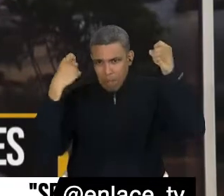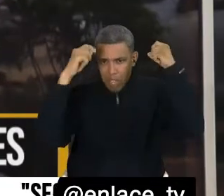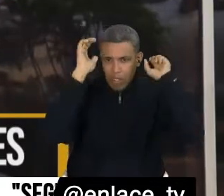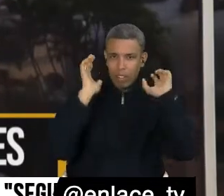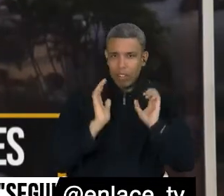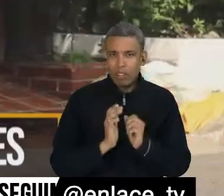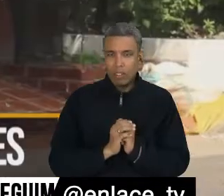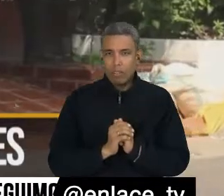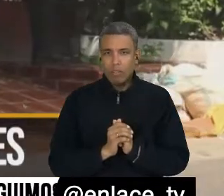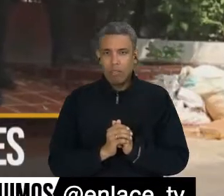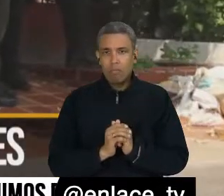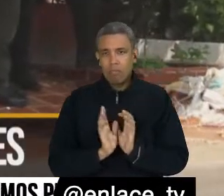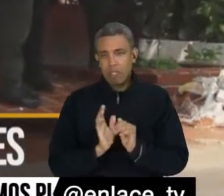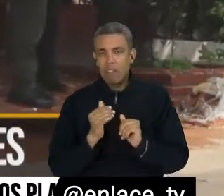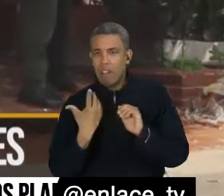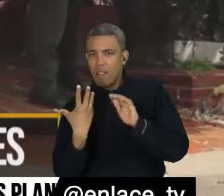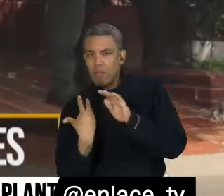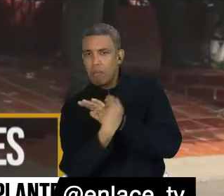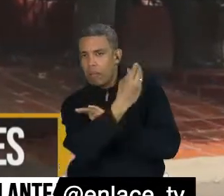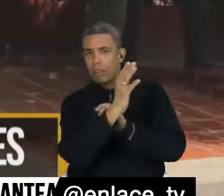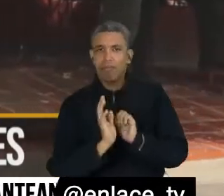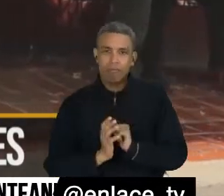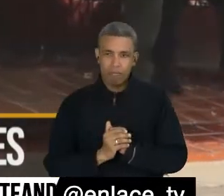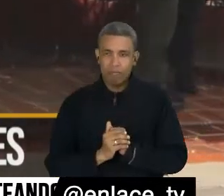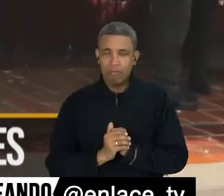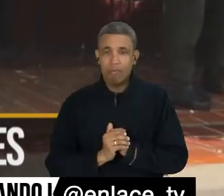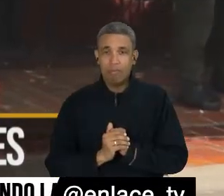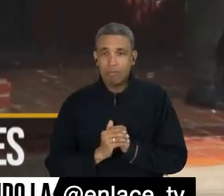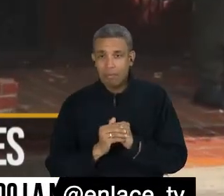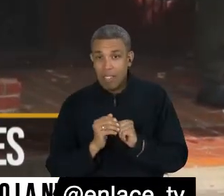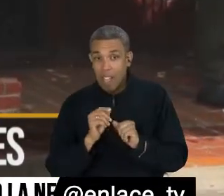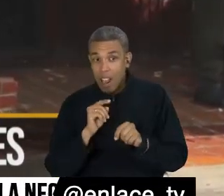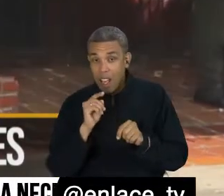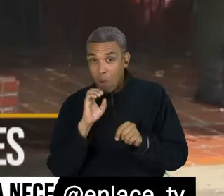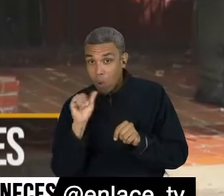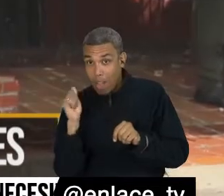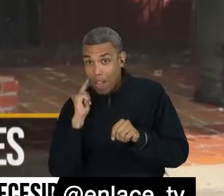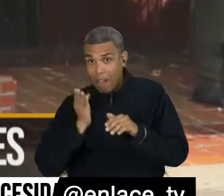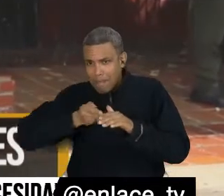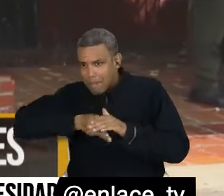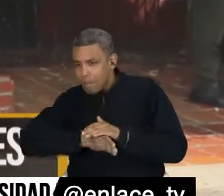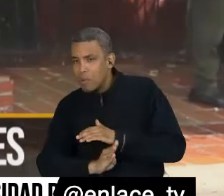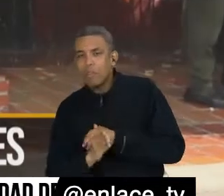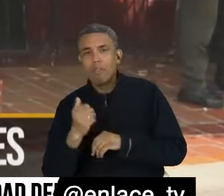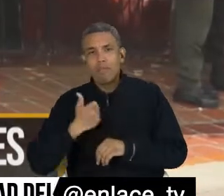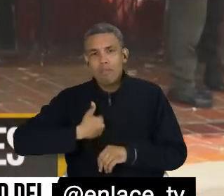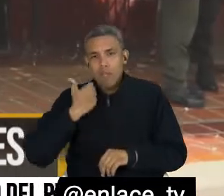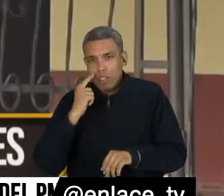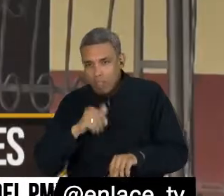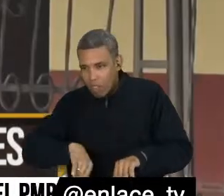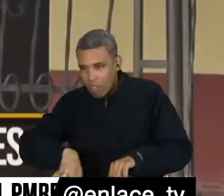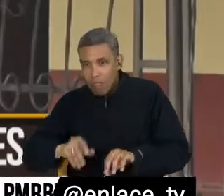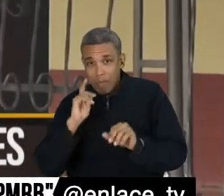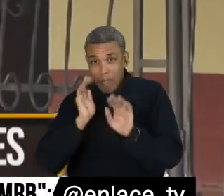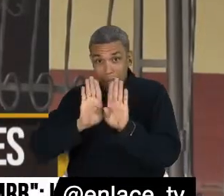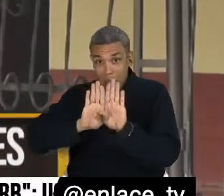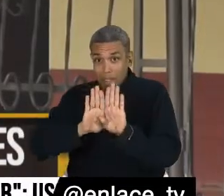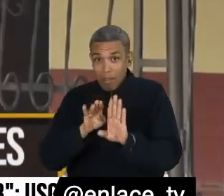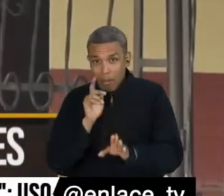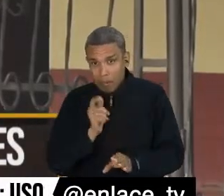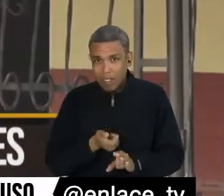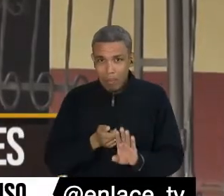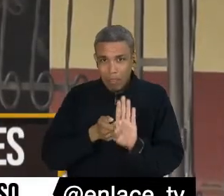de aproximadamente 18 o 19 millones de pesos, en donde las chapas de la puerta fueron violadas. Lo que no se